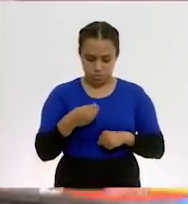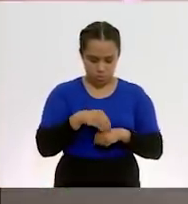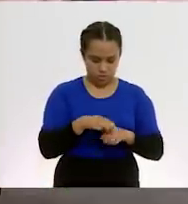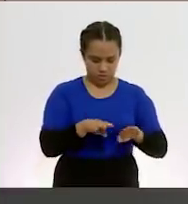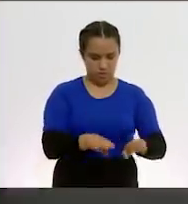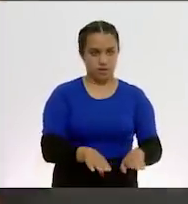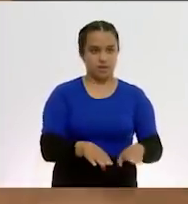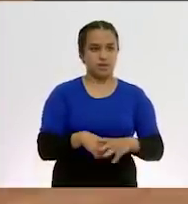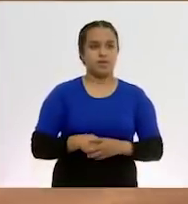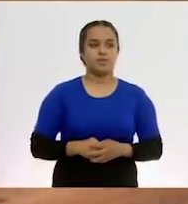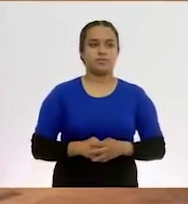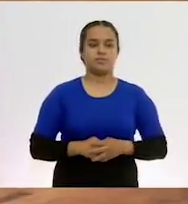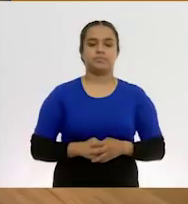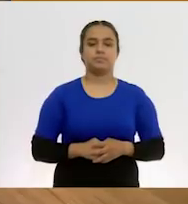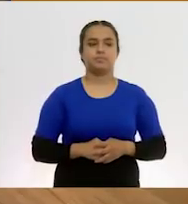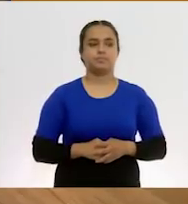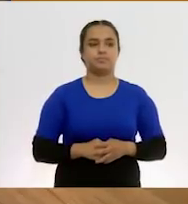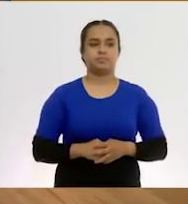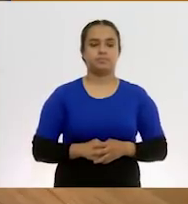tarjeta.